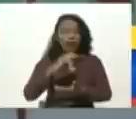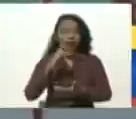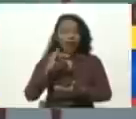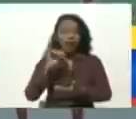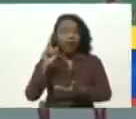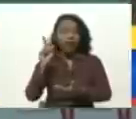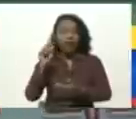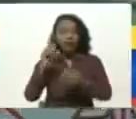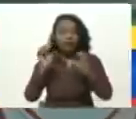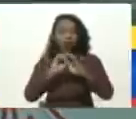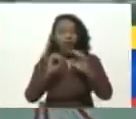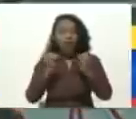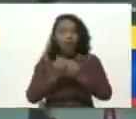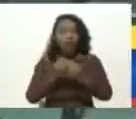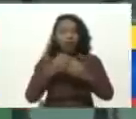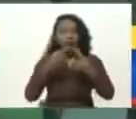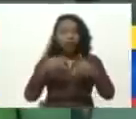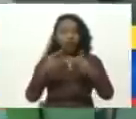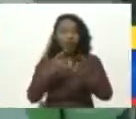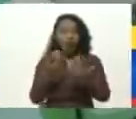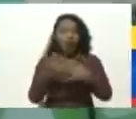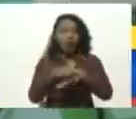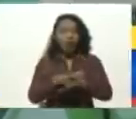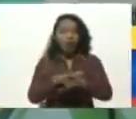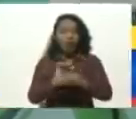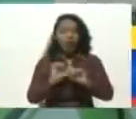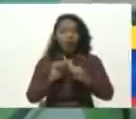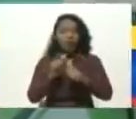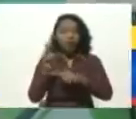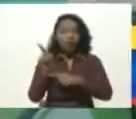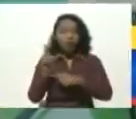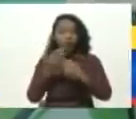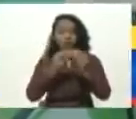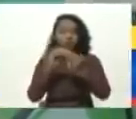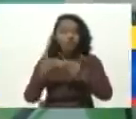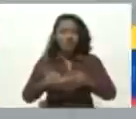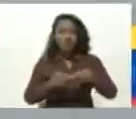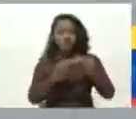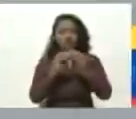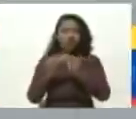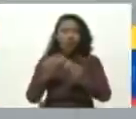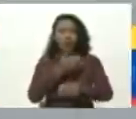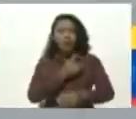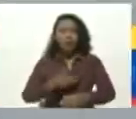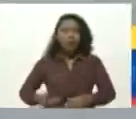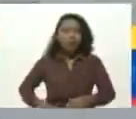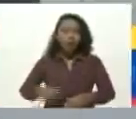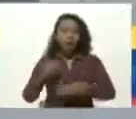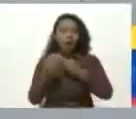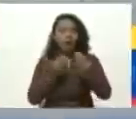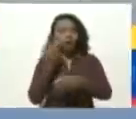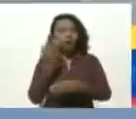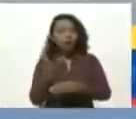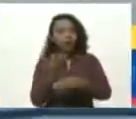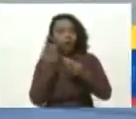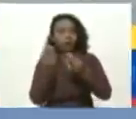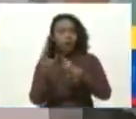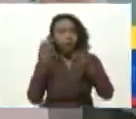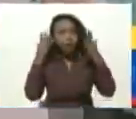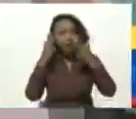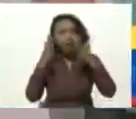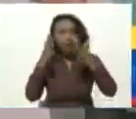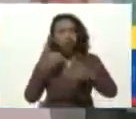de rehabilitación integral, donde desde el inicio de su rehabilitación, ciudadano presidente, como usted dio orientaciones,